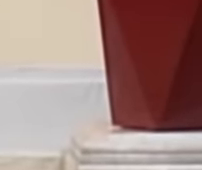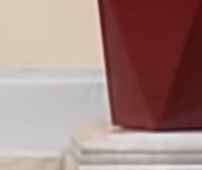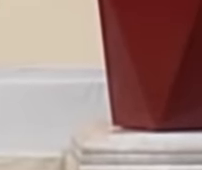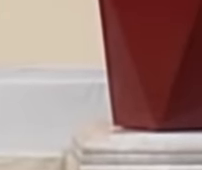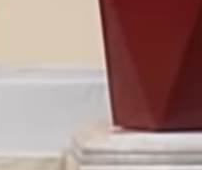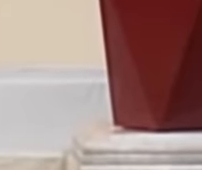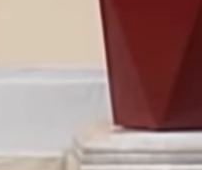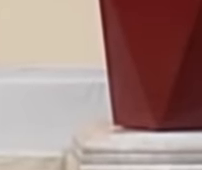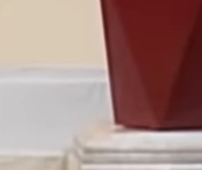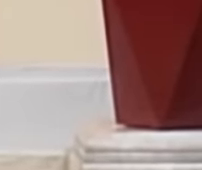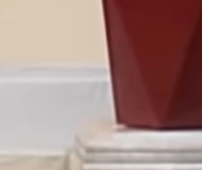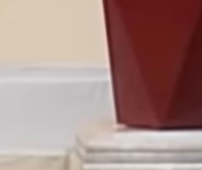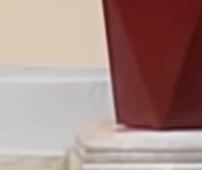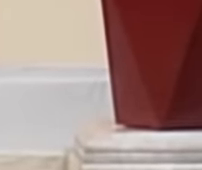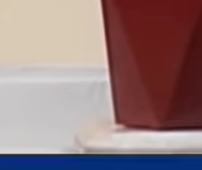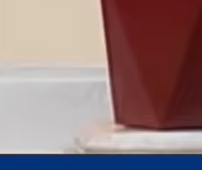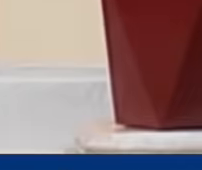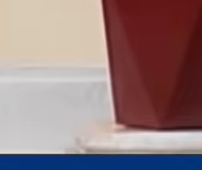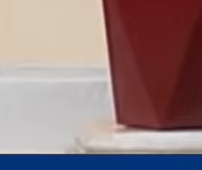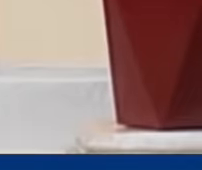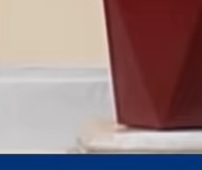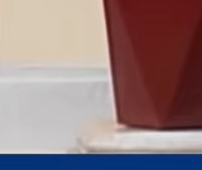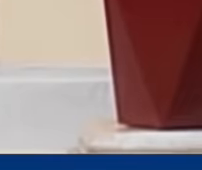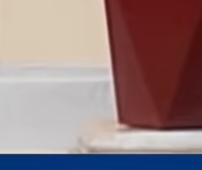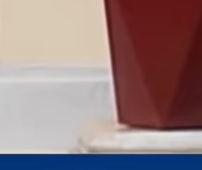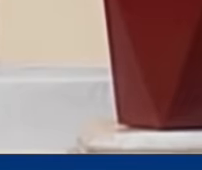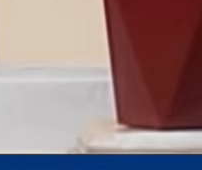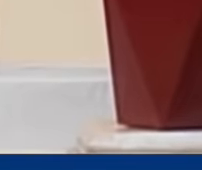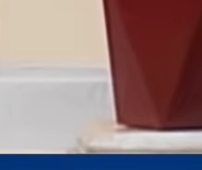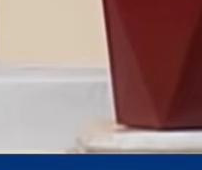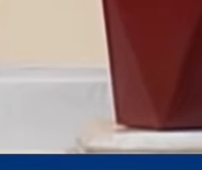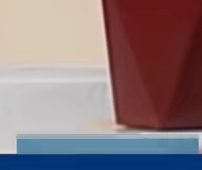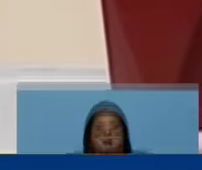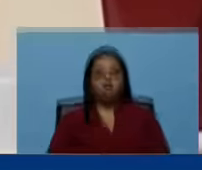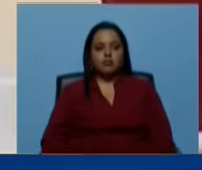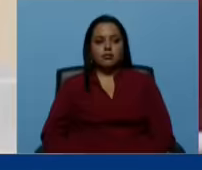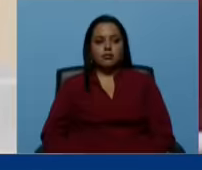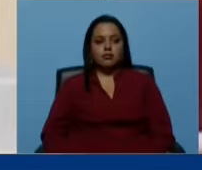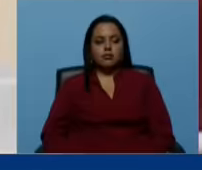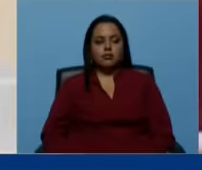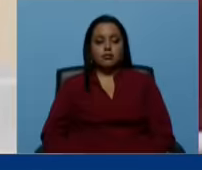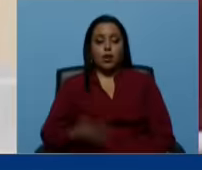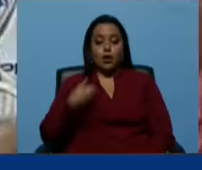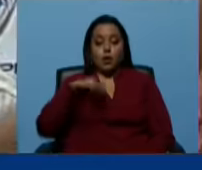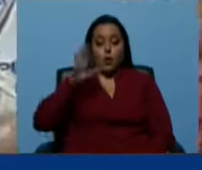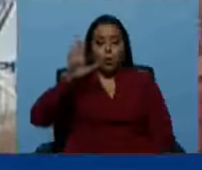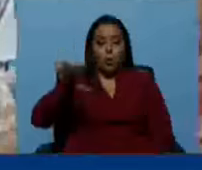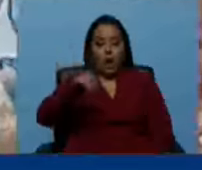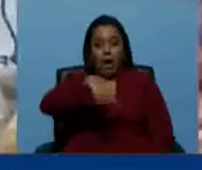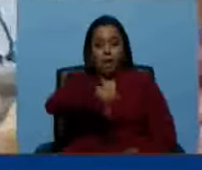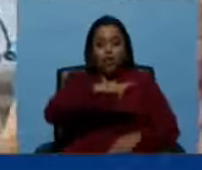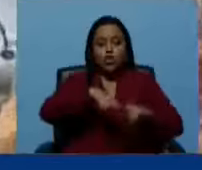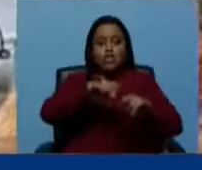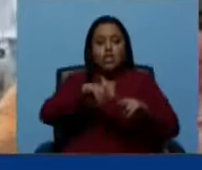libre, patria potencia, patria en paz. ¡Lo juro!